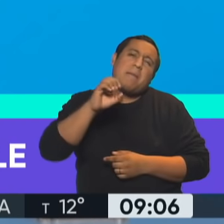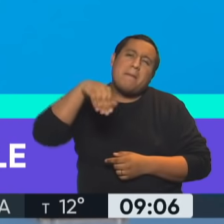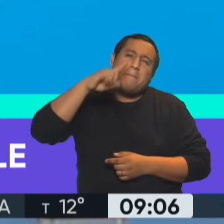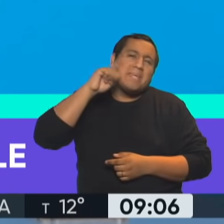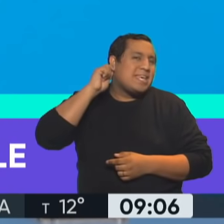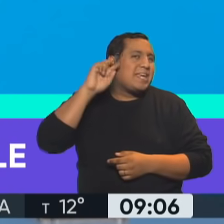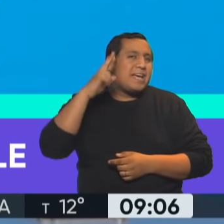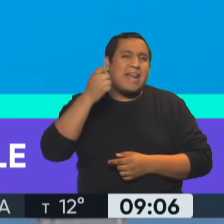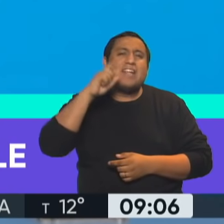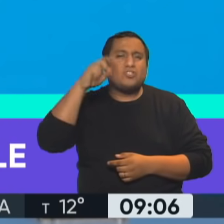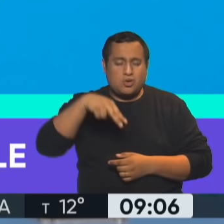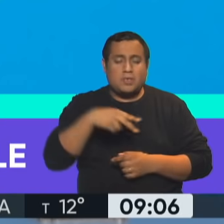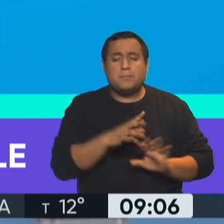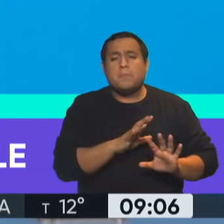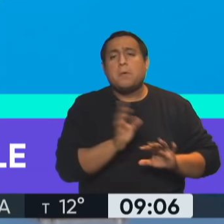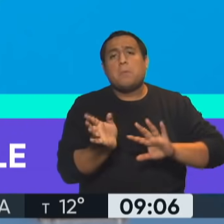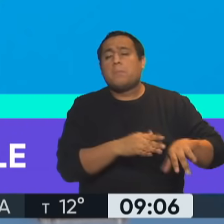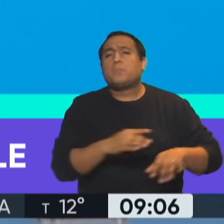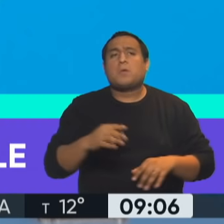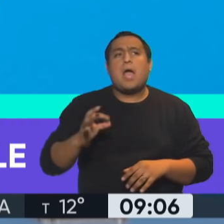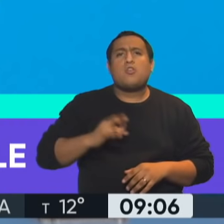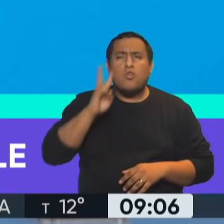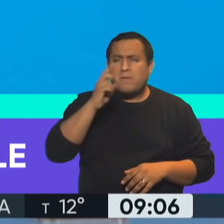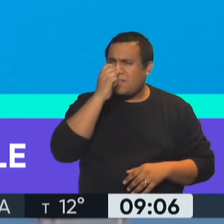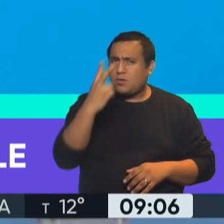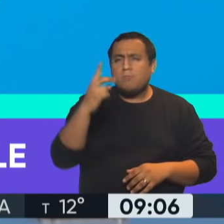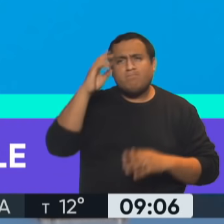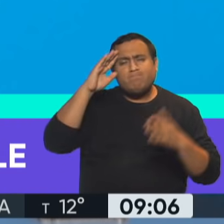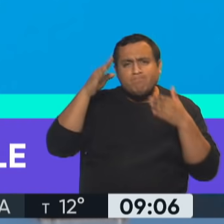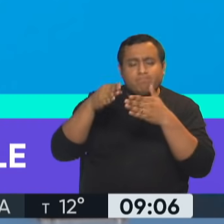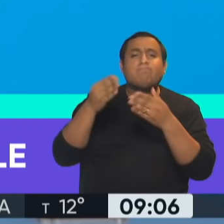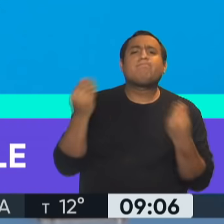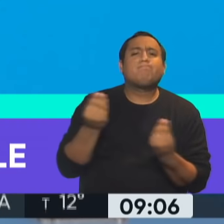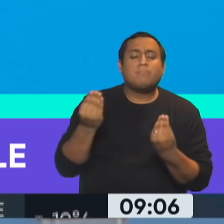a 2022 estamos trabajando fuertemente con los laboratorios y con